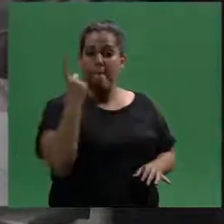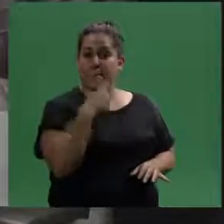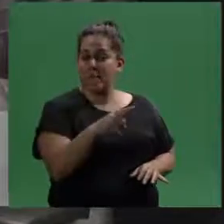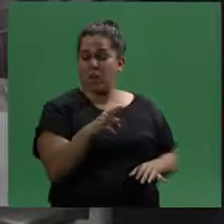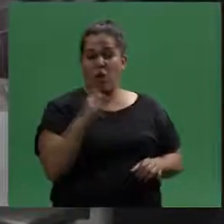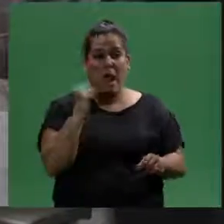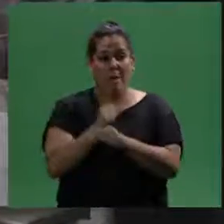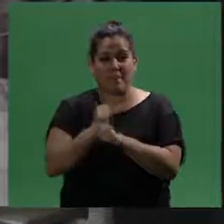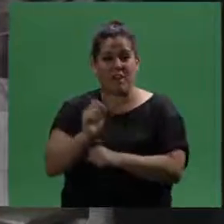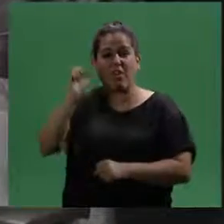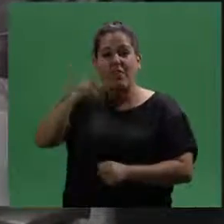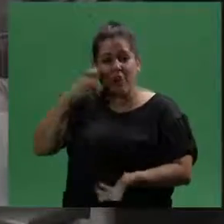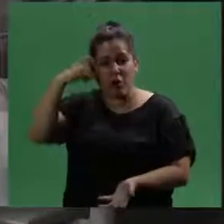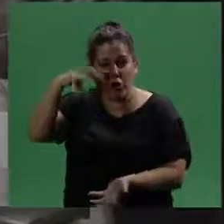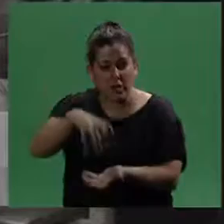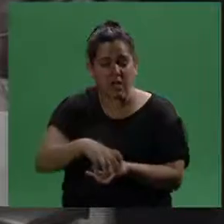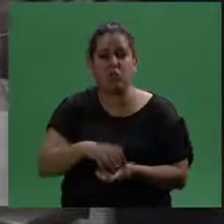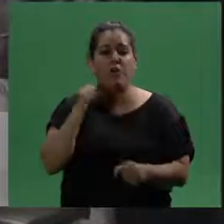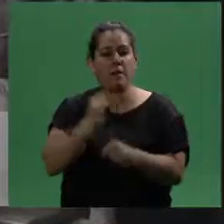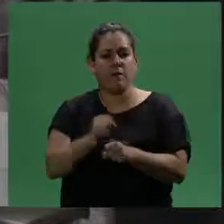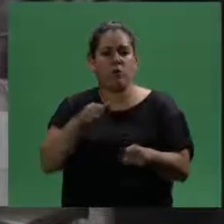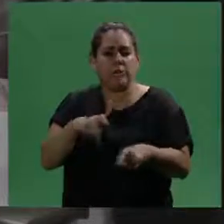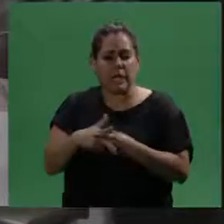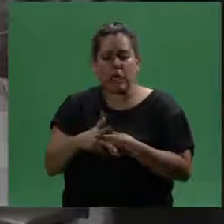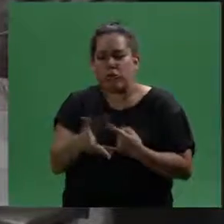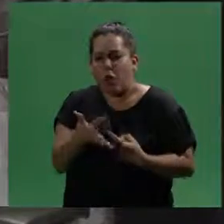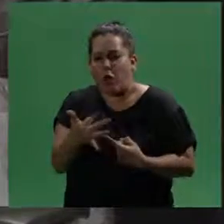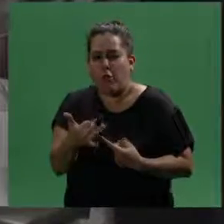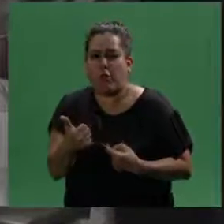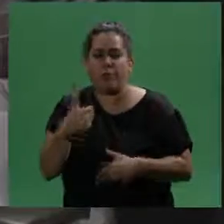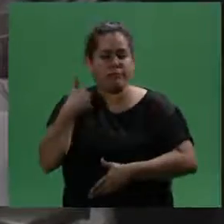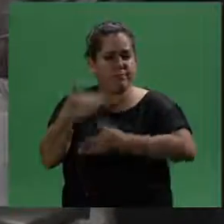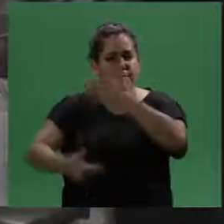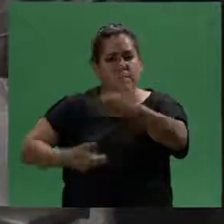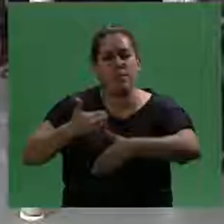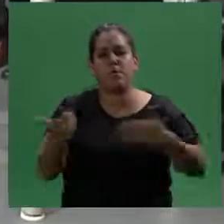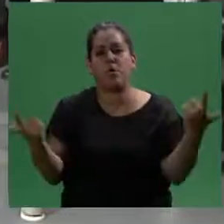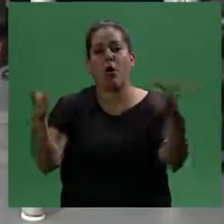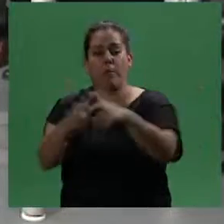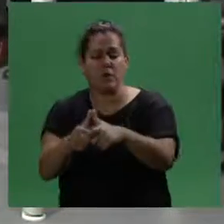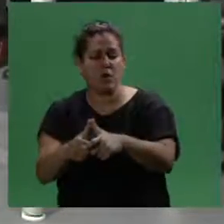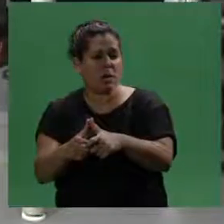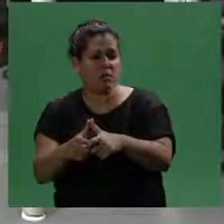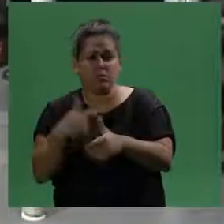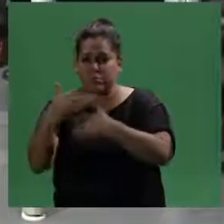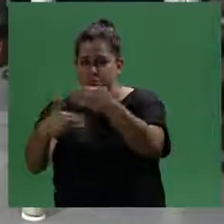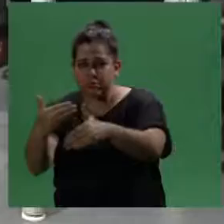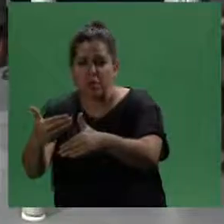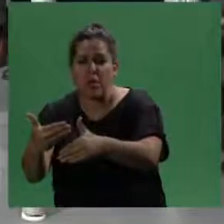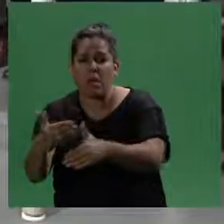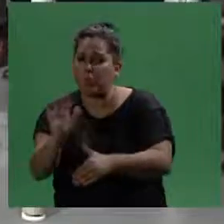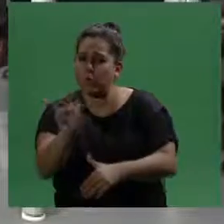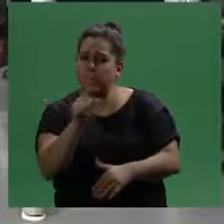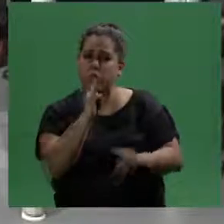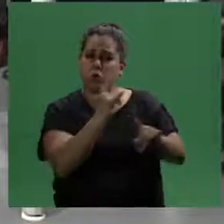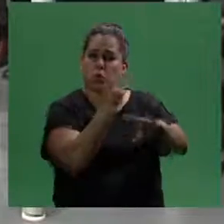sociedad. Pero si no fuese por los empleados de la Cámara, si no fuese por el trabajo técnico que día a día se lleva adelante en las comisiones, sería